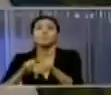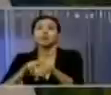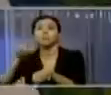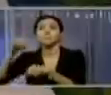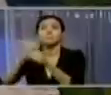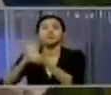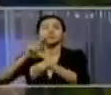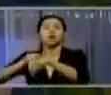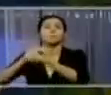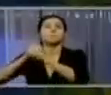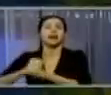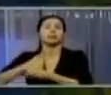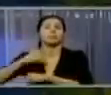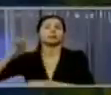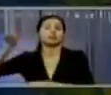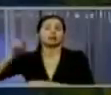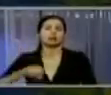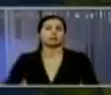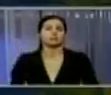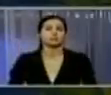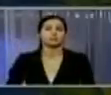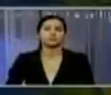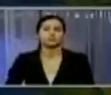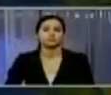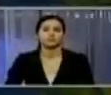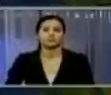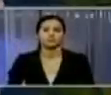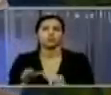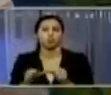que hay que seguir fortaleciendo